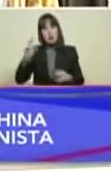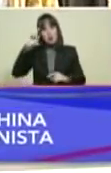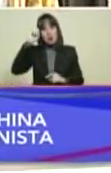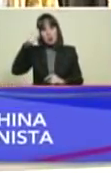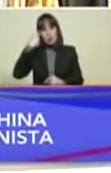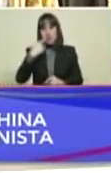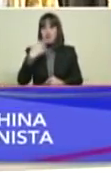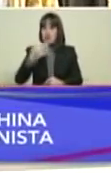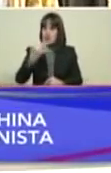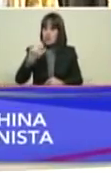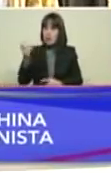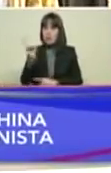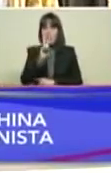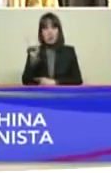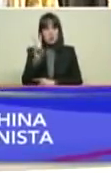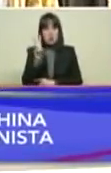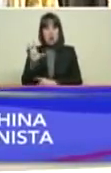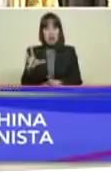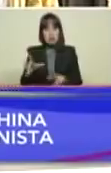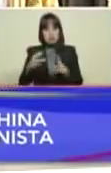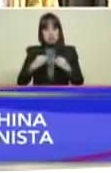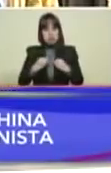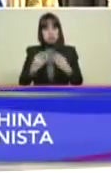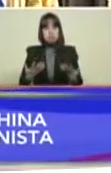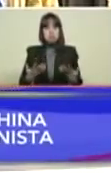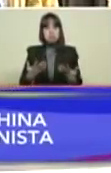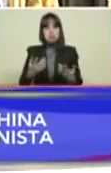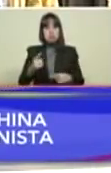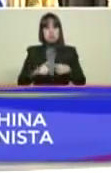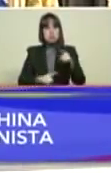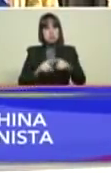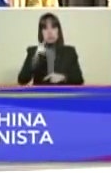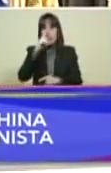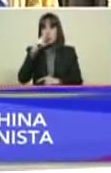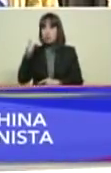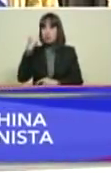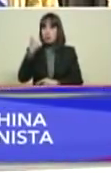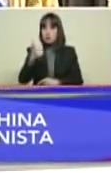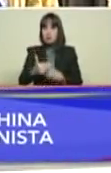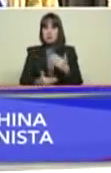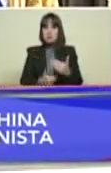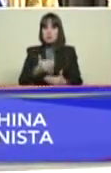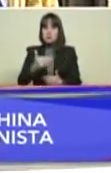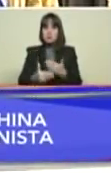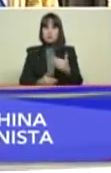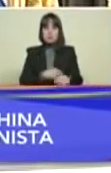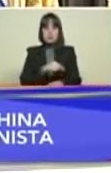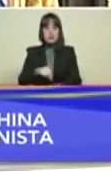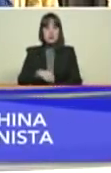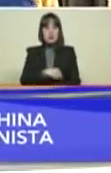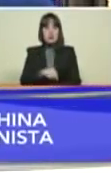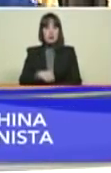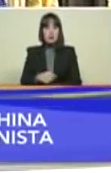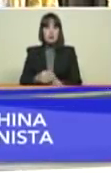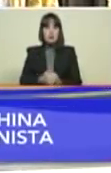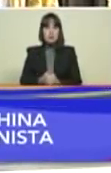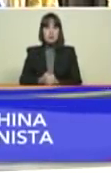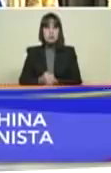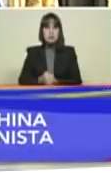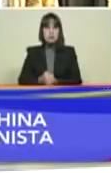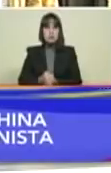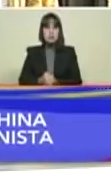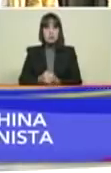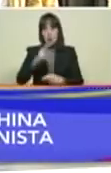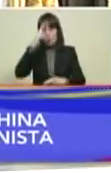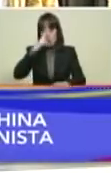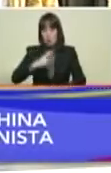Verdaderamente Venezuela ha ido adquiriendo al pasar de estos años, al pasar del tiempo, ha ido adquiriendo un